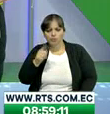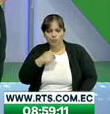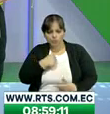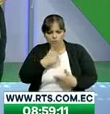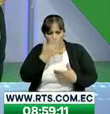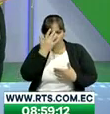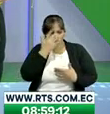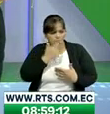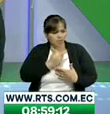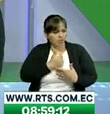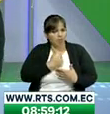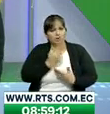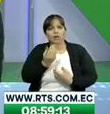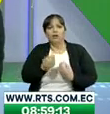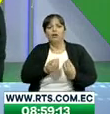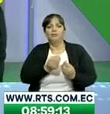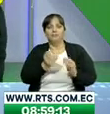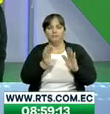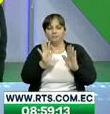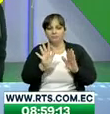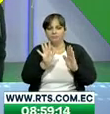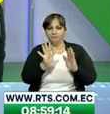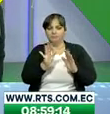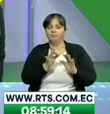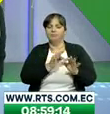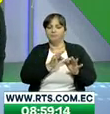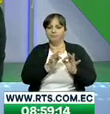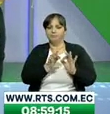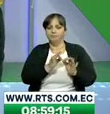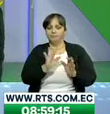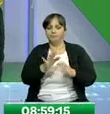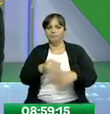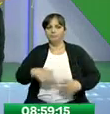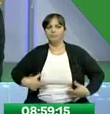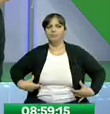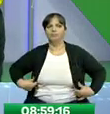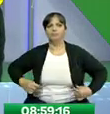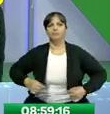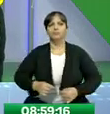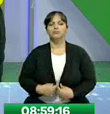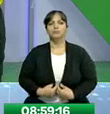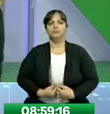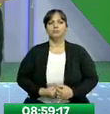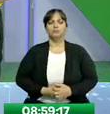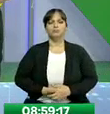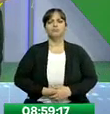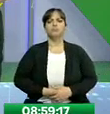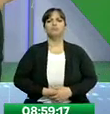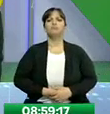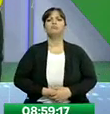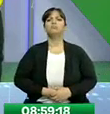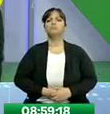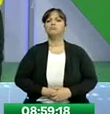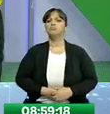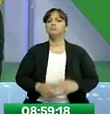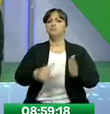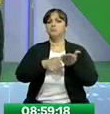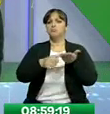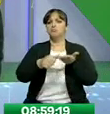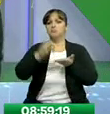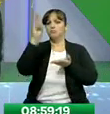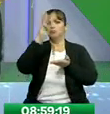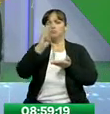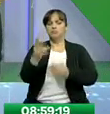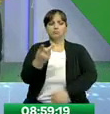pero esto más adelante recomendaciones a tomar en cuenta más adelante nos va a detallar y también cuando empieza nuevamente en la campaña de